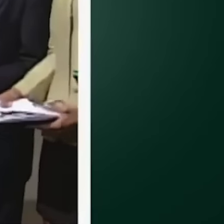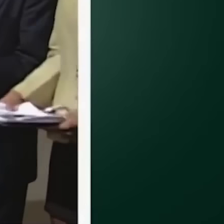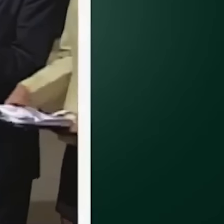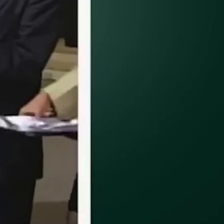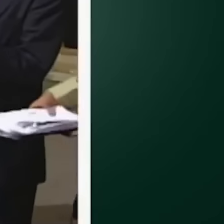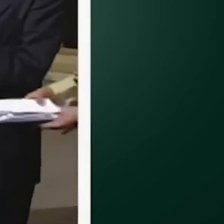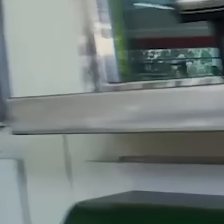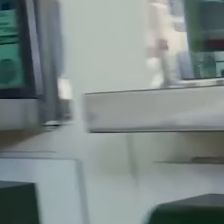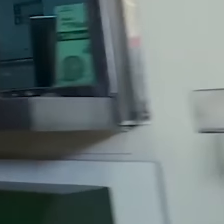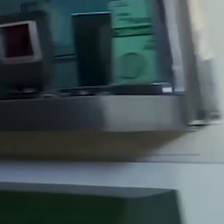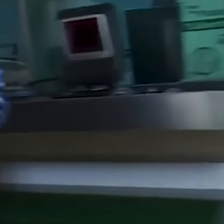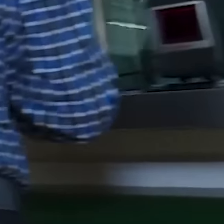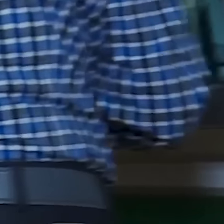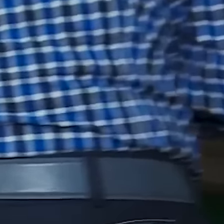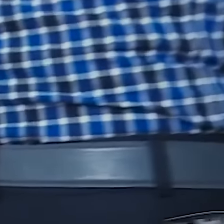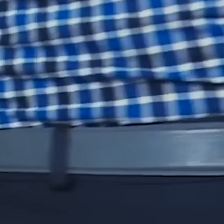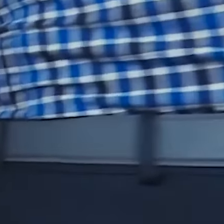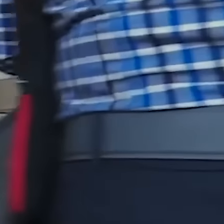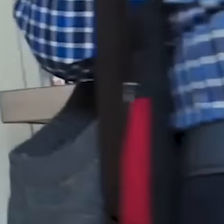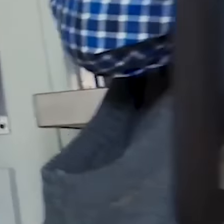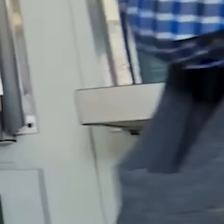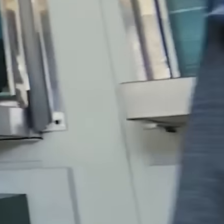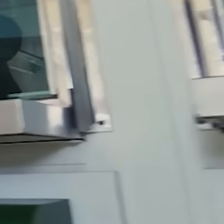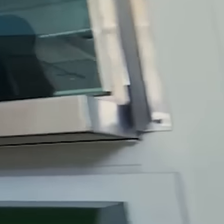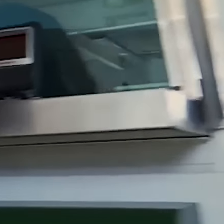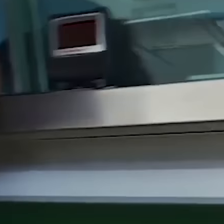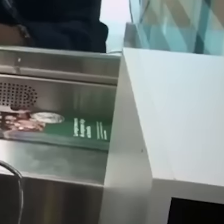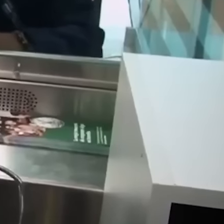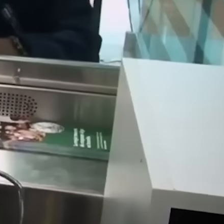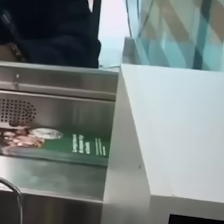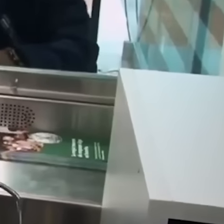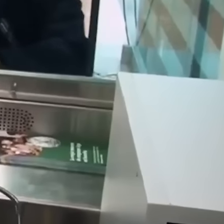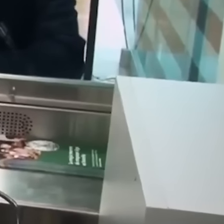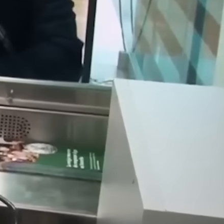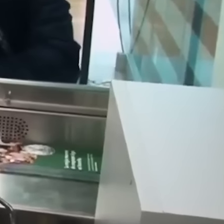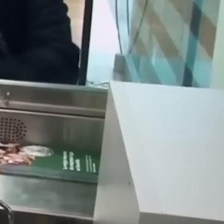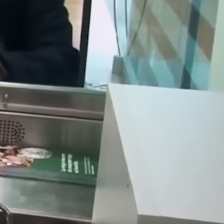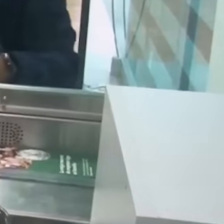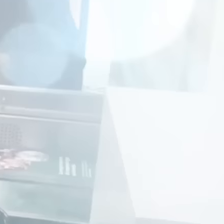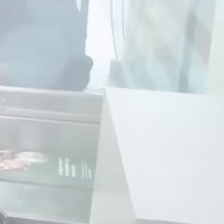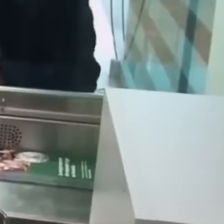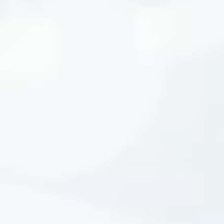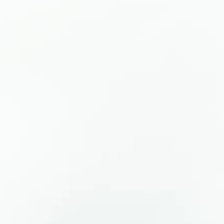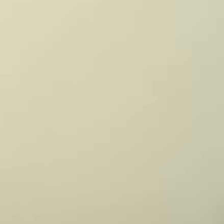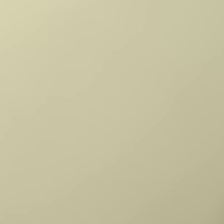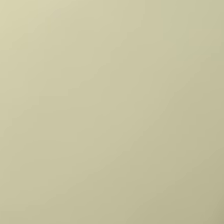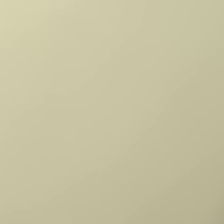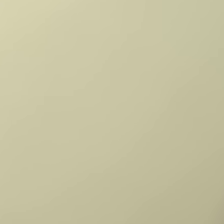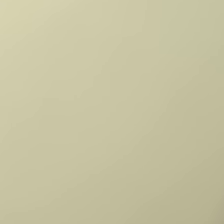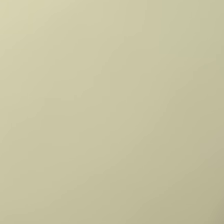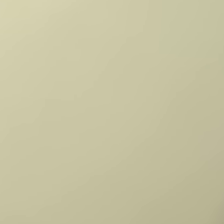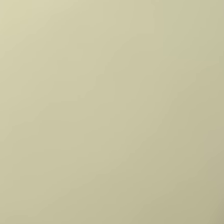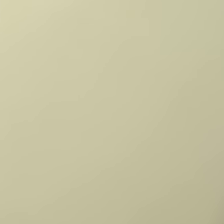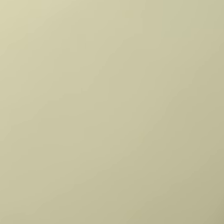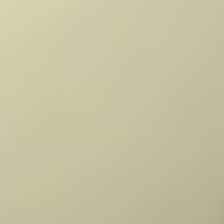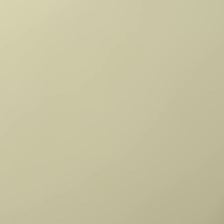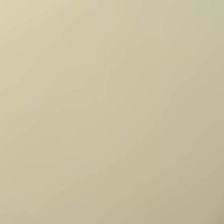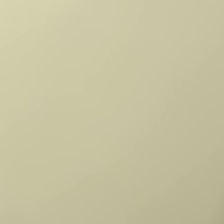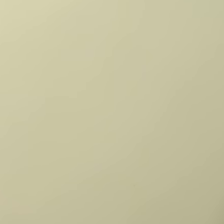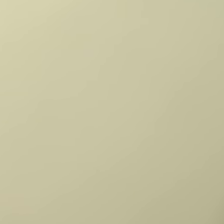PAN utilizaron a Banco Azteca para pagar los impuestos que todo ciudadano mexicano tenía que pagar, y las